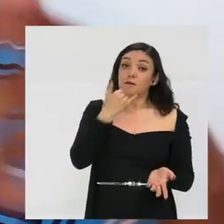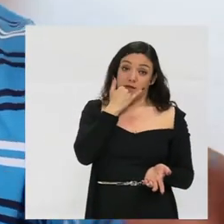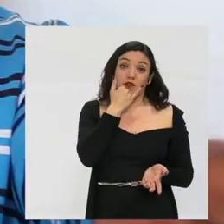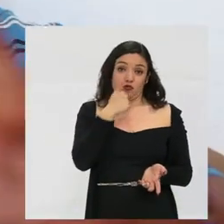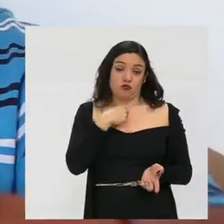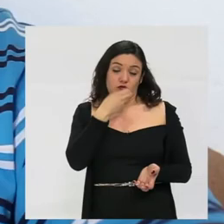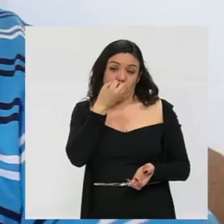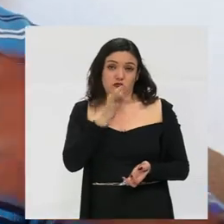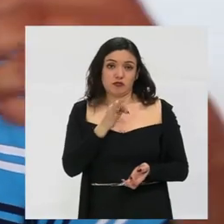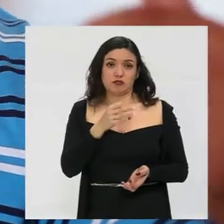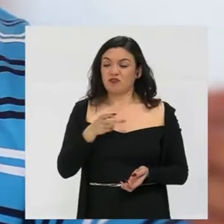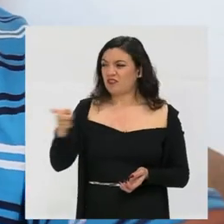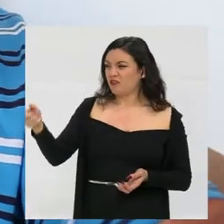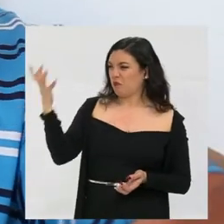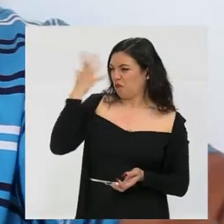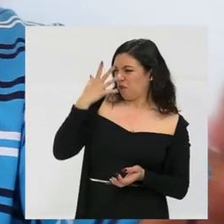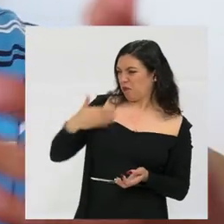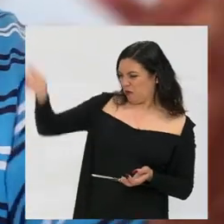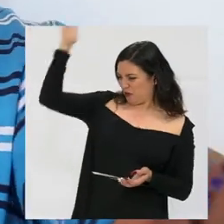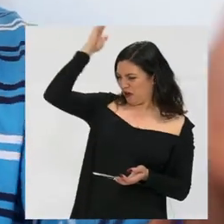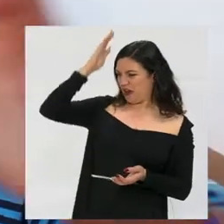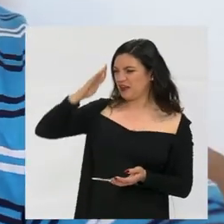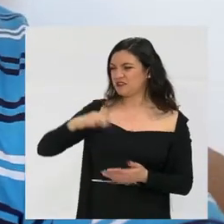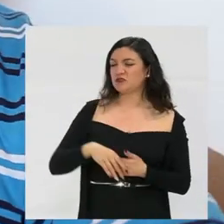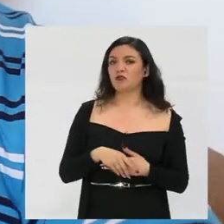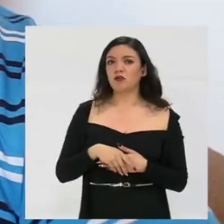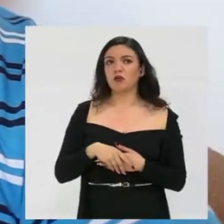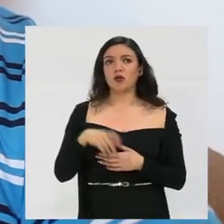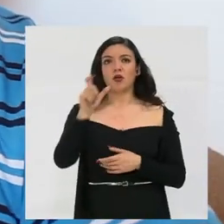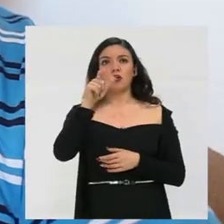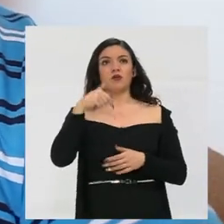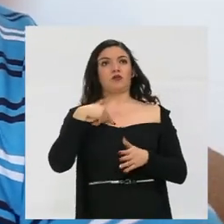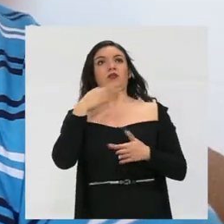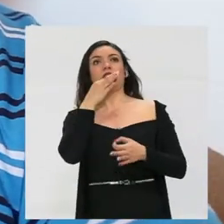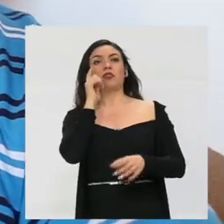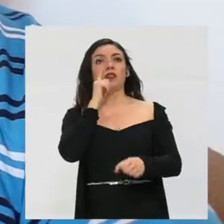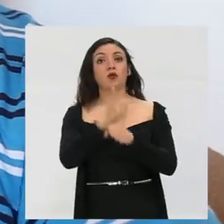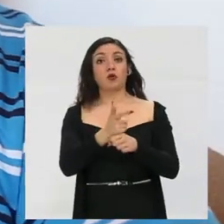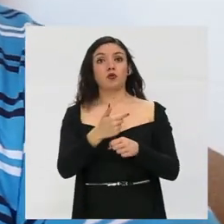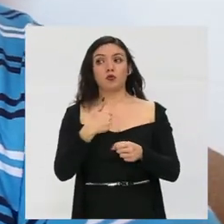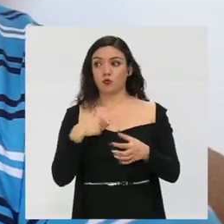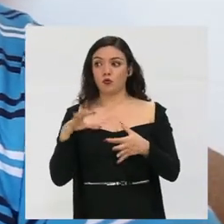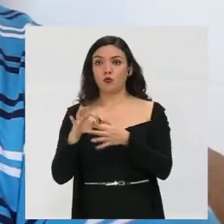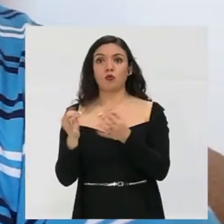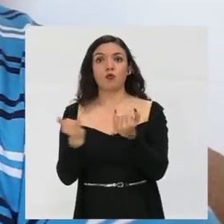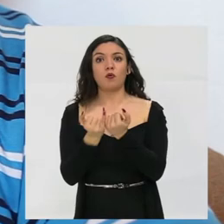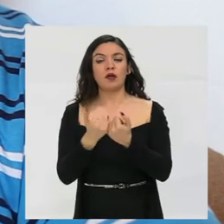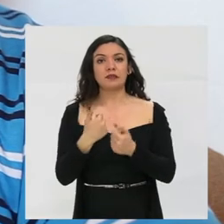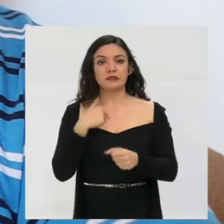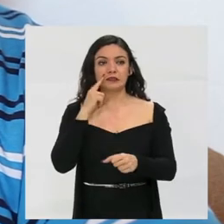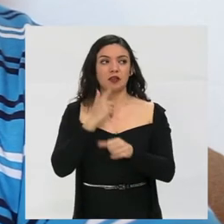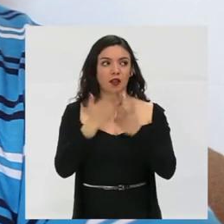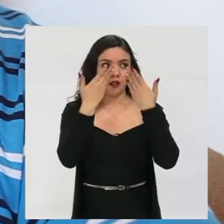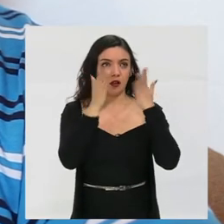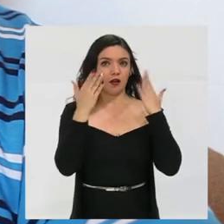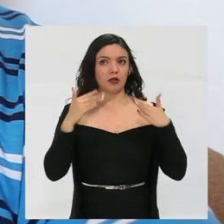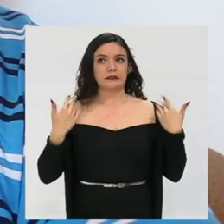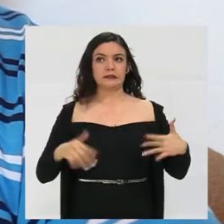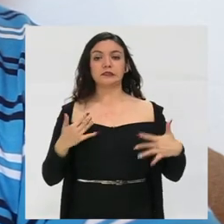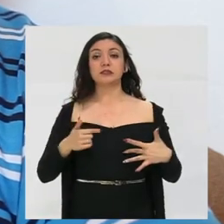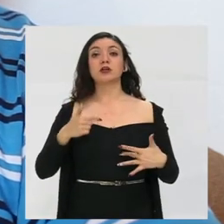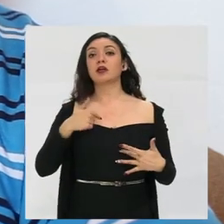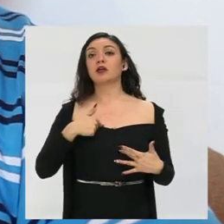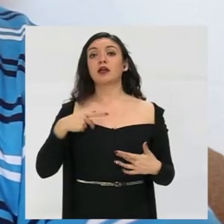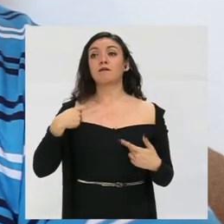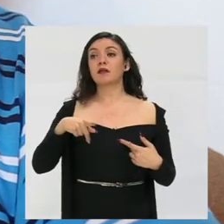yo decía, es que esos, perdón la palabra, esos borrachos, ¿no? El día de hoy que me doy cuenta que pertenezco a uno de